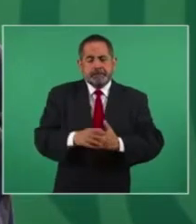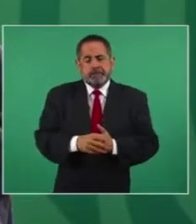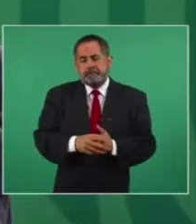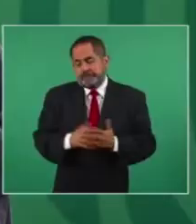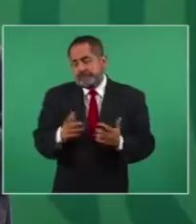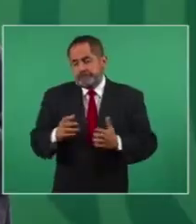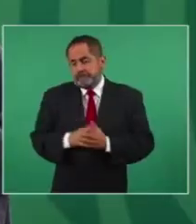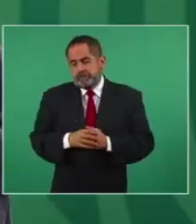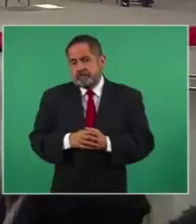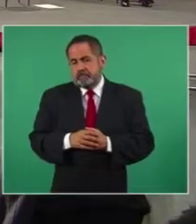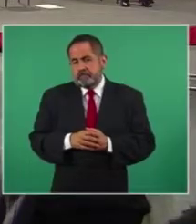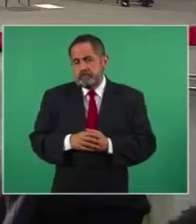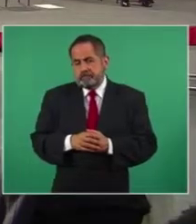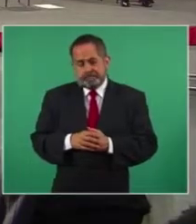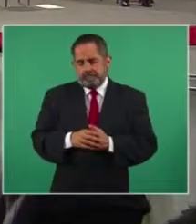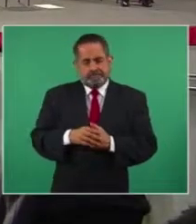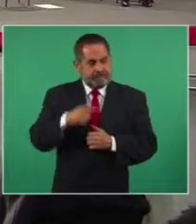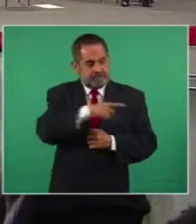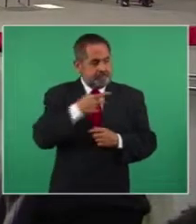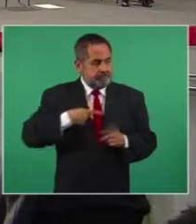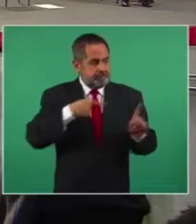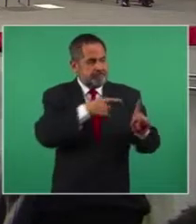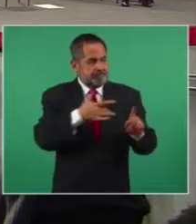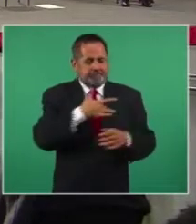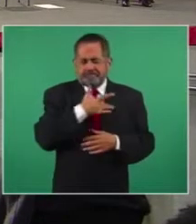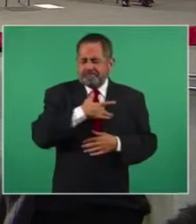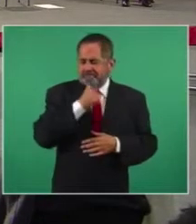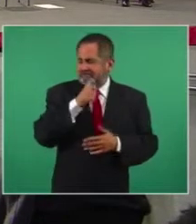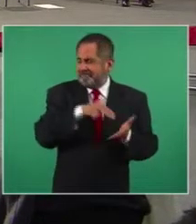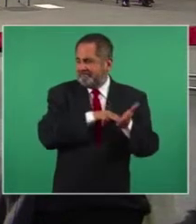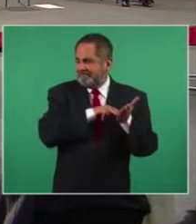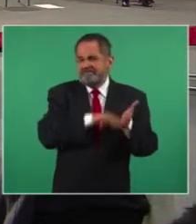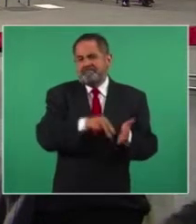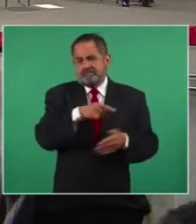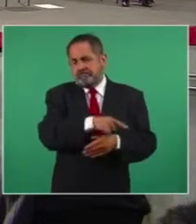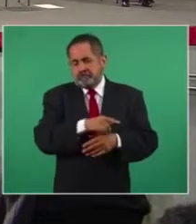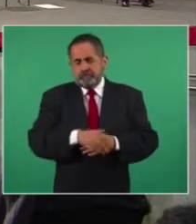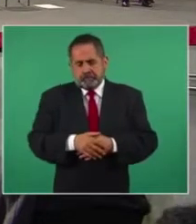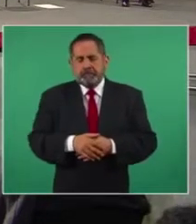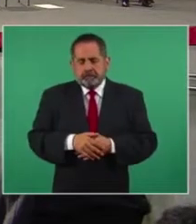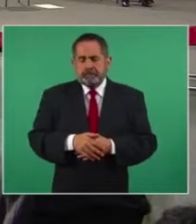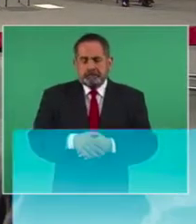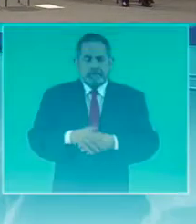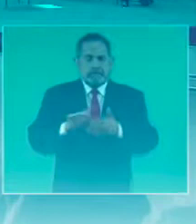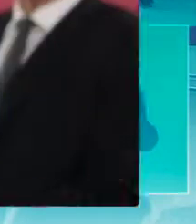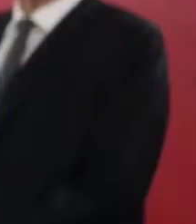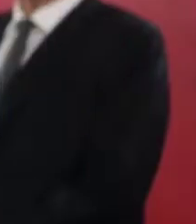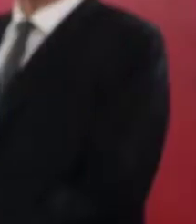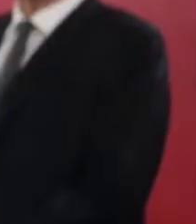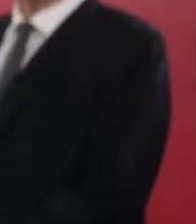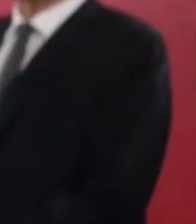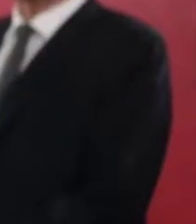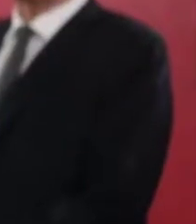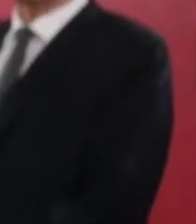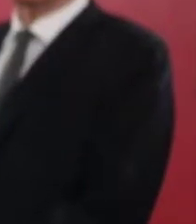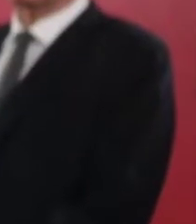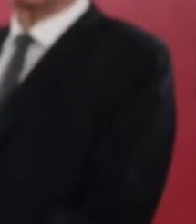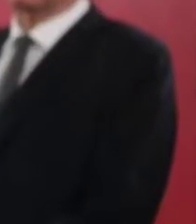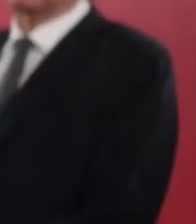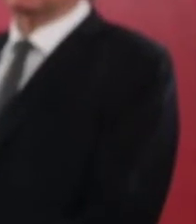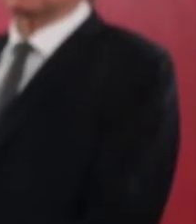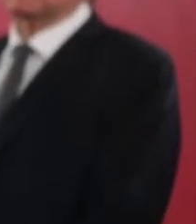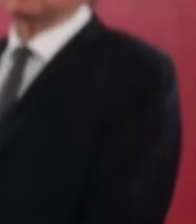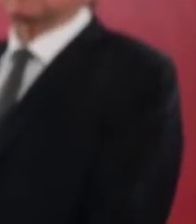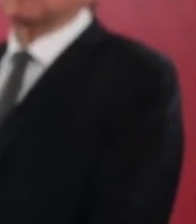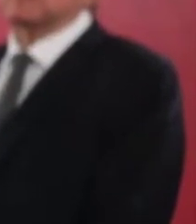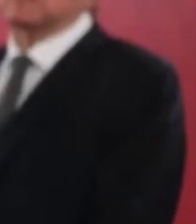a Ricardo Monreal, quien no tiene la confianza del presidente, sobre todo ahora que está decidido a ser candidato presidencial por cualquier partido